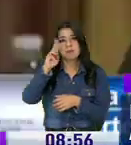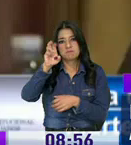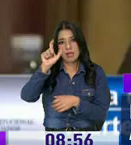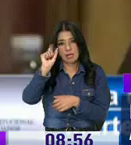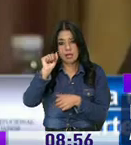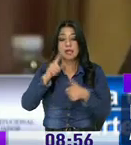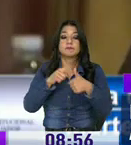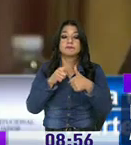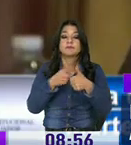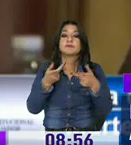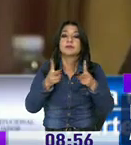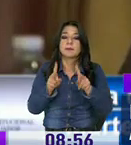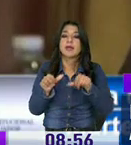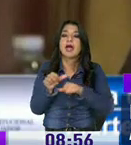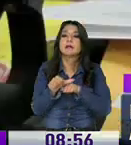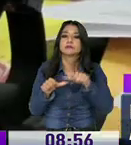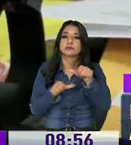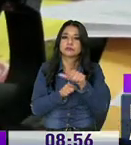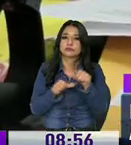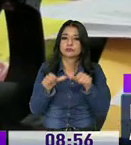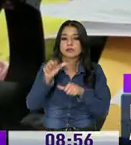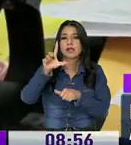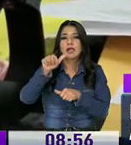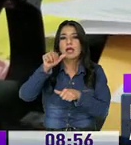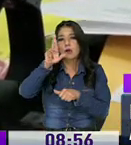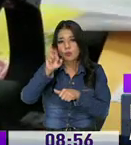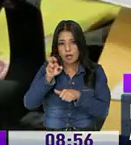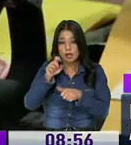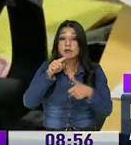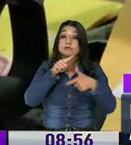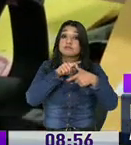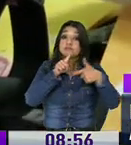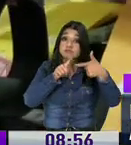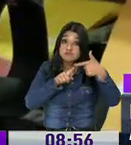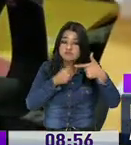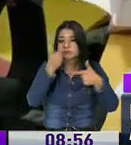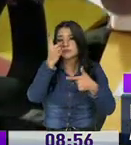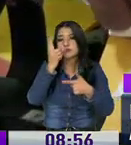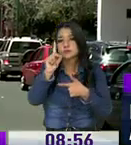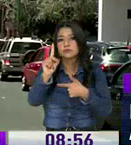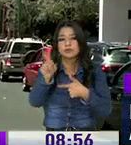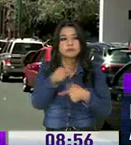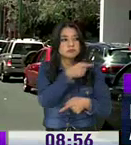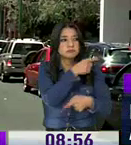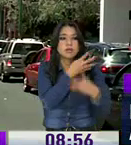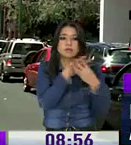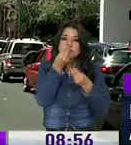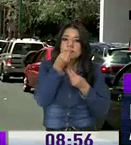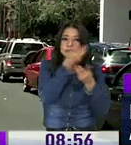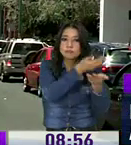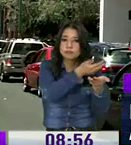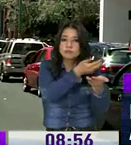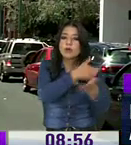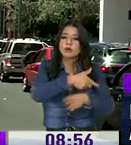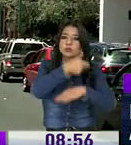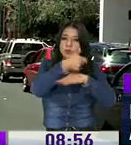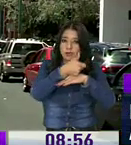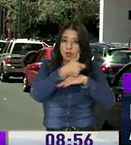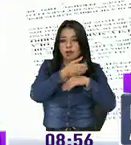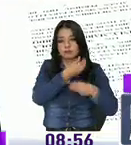se desempeñaba como su asesora Laura Terán. Las dos han decidido colaborar con la justicia. A ellos se